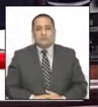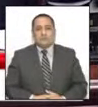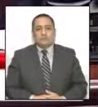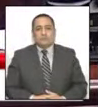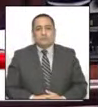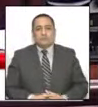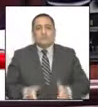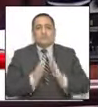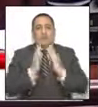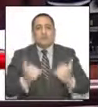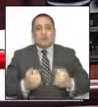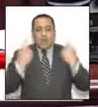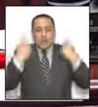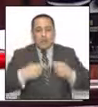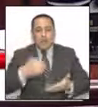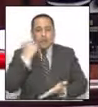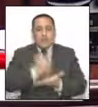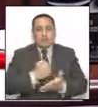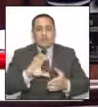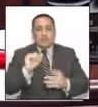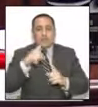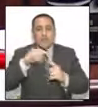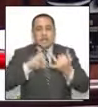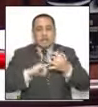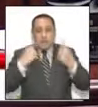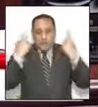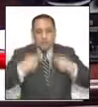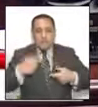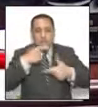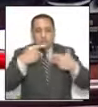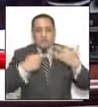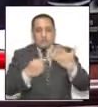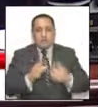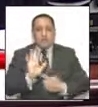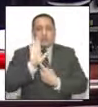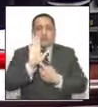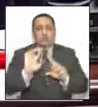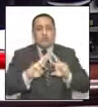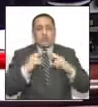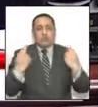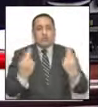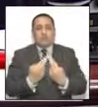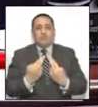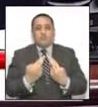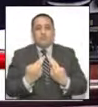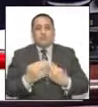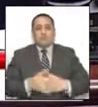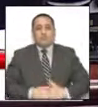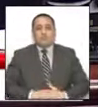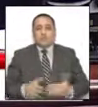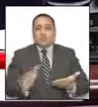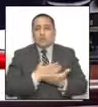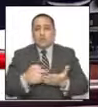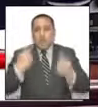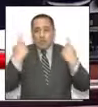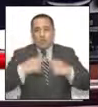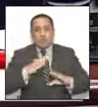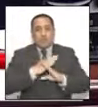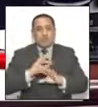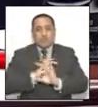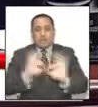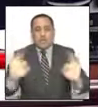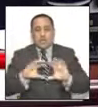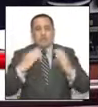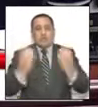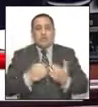Se solicita la dispensa del trámite de aprobación del acta para ejecutar lo acordado por la presente sesión virtual. Si no hay oposición por parte de ningún señor